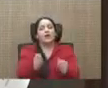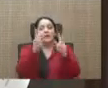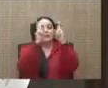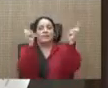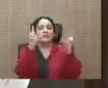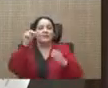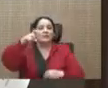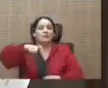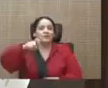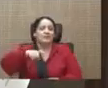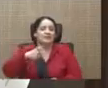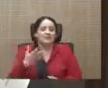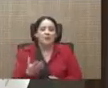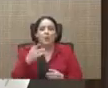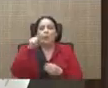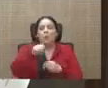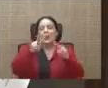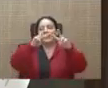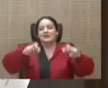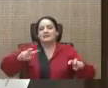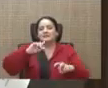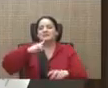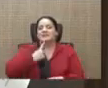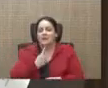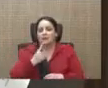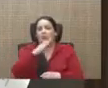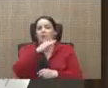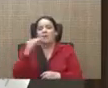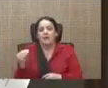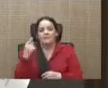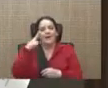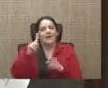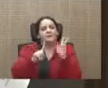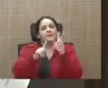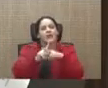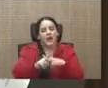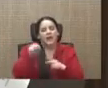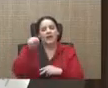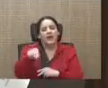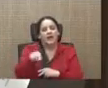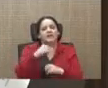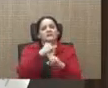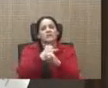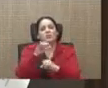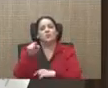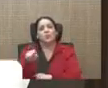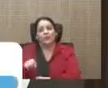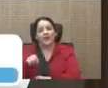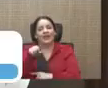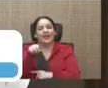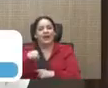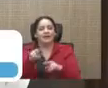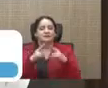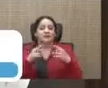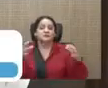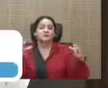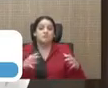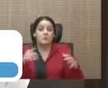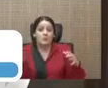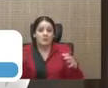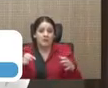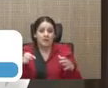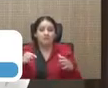un análisis serio y sesudo como para pensar en aplicar el instituto de la moción de censura. ¿Cuestionamos al gobierno sobre esto? Claro que